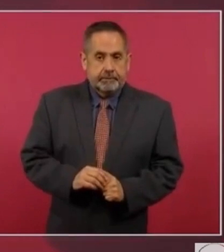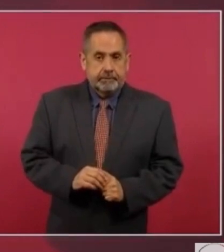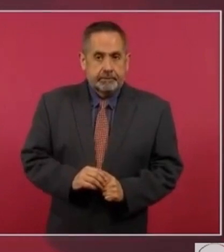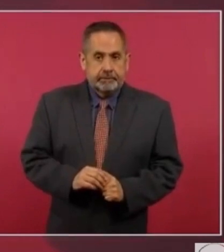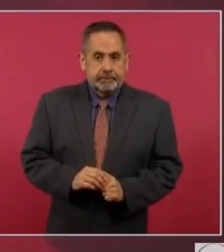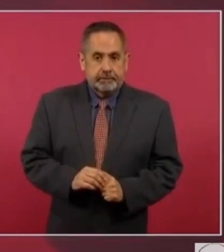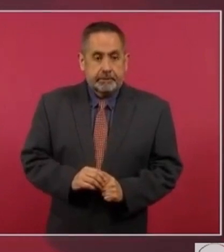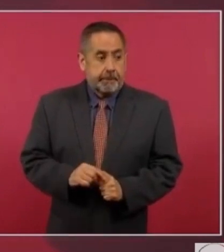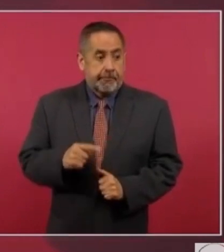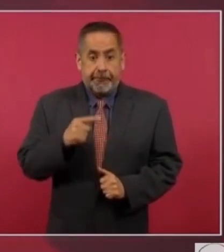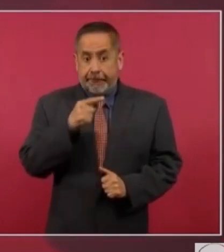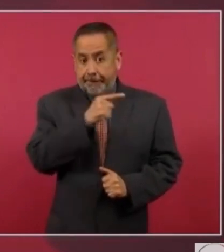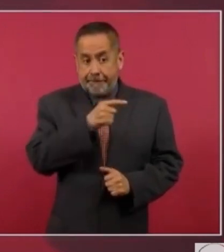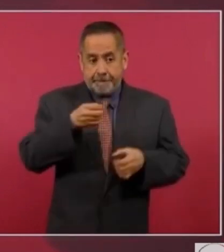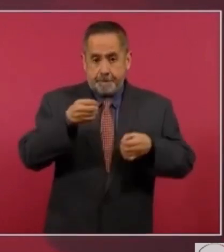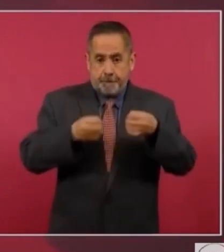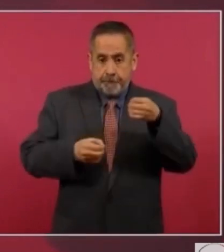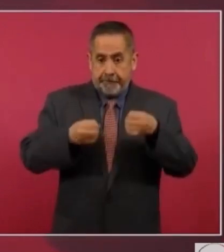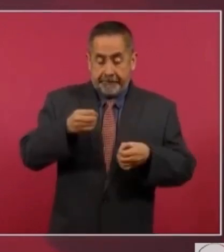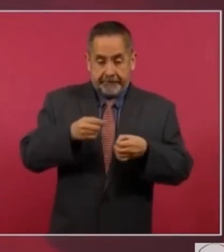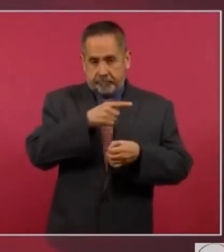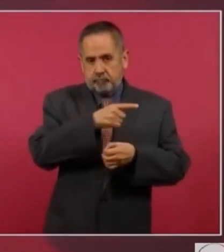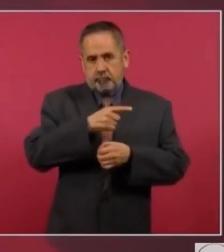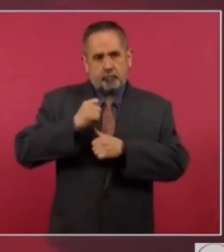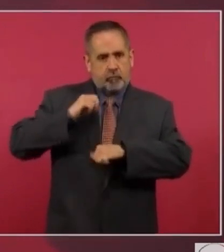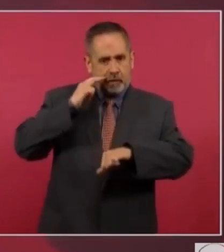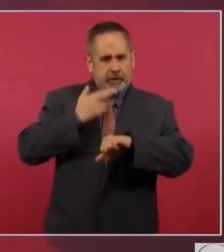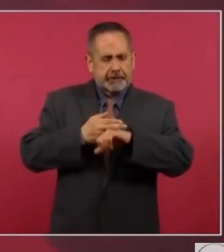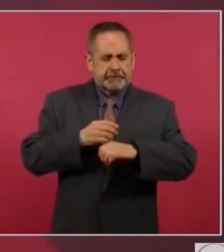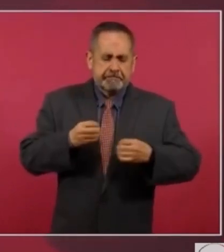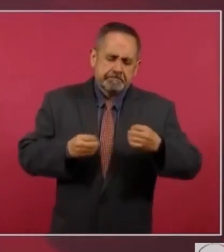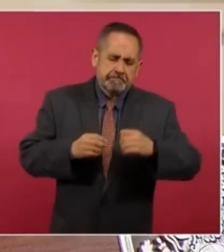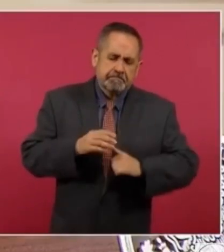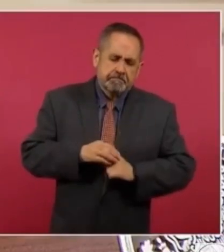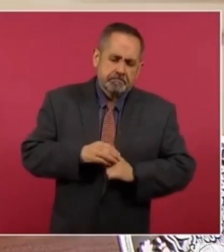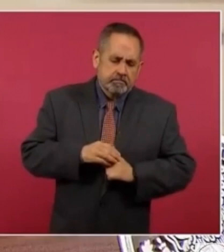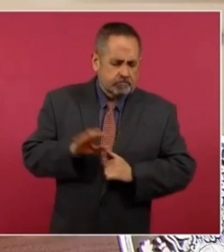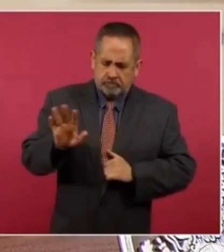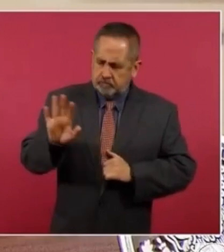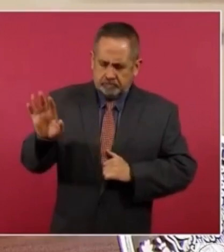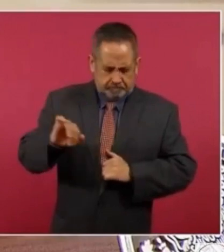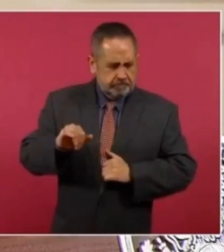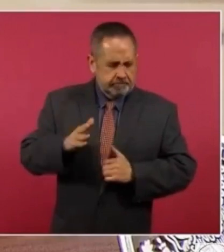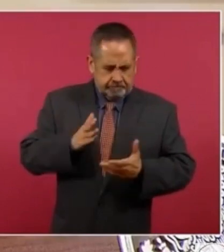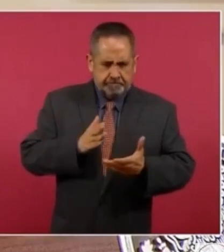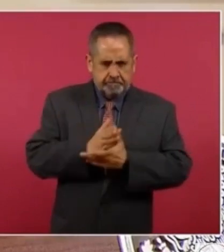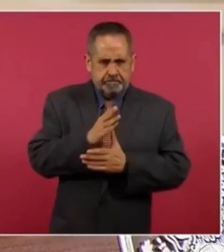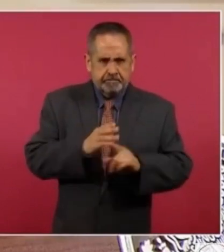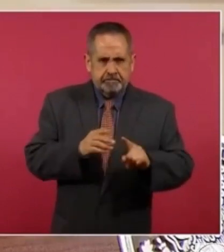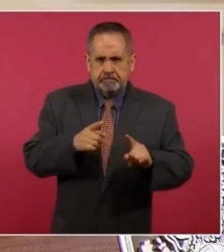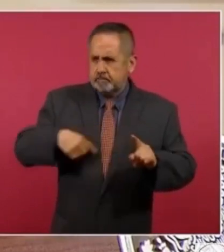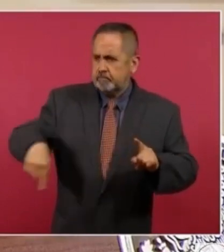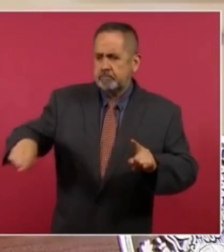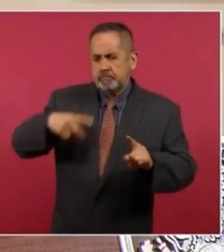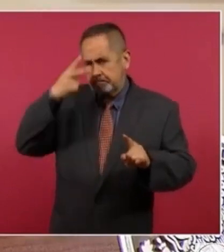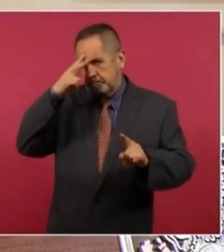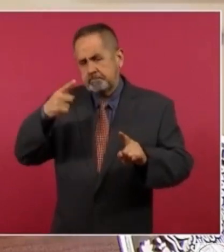el juez encargado del asunto resolvió de que procedía nuestra